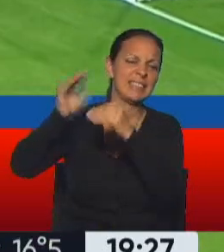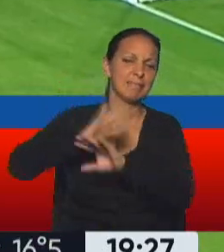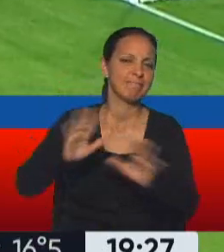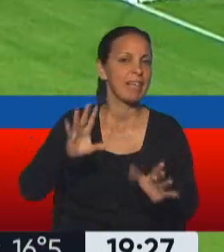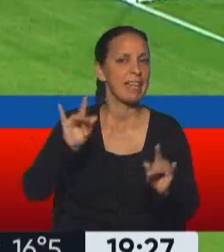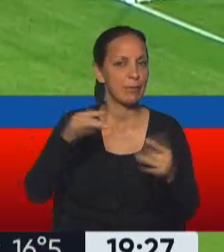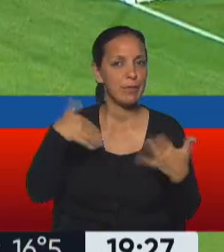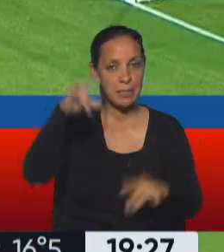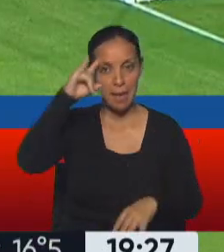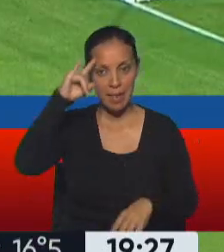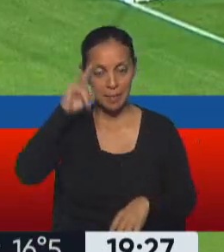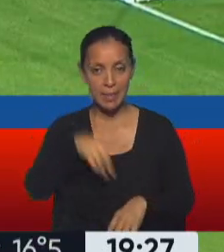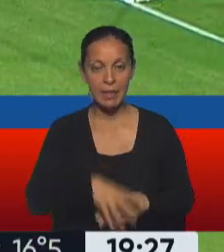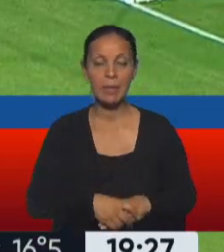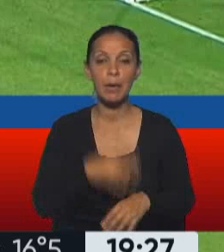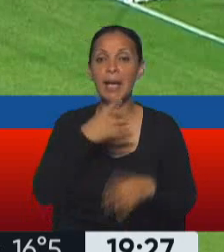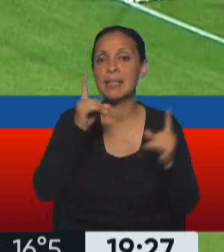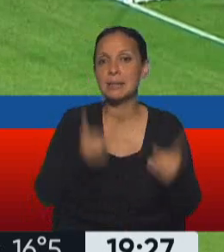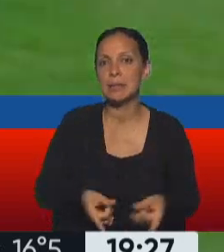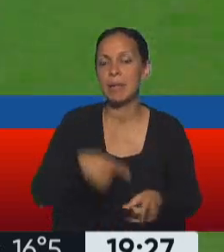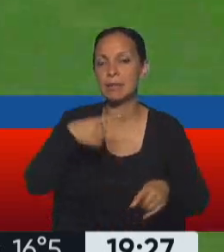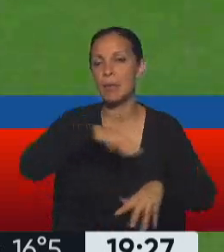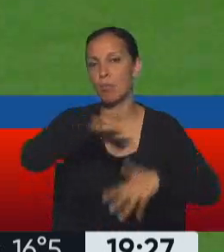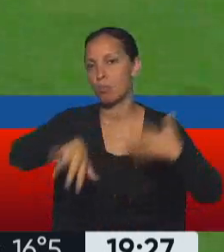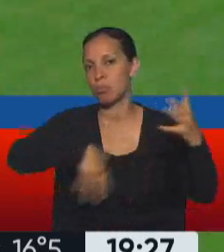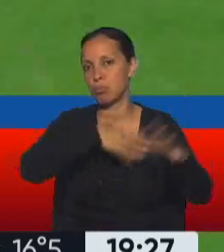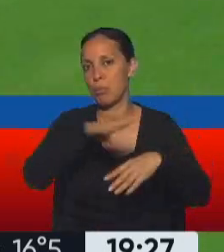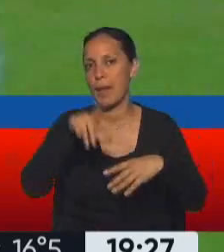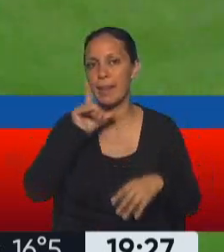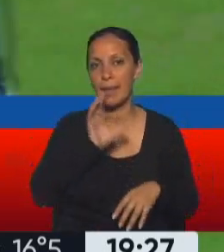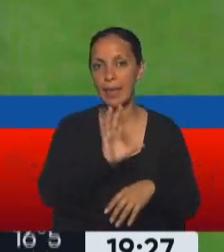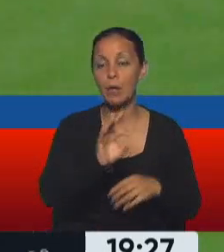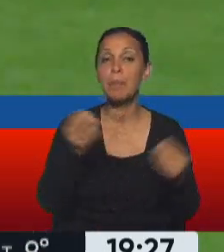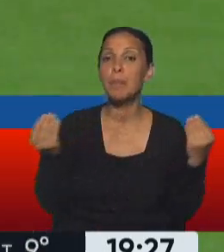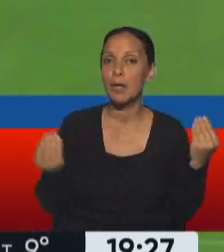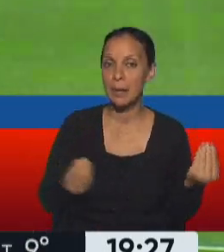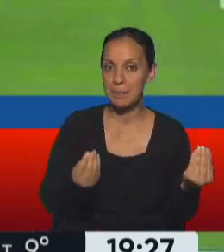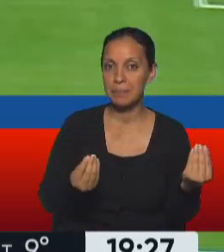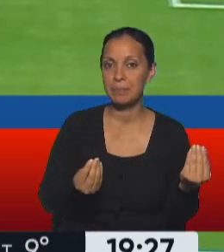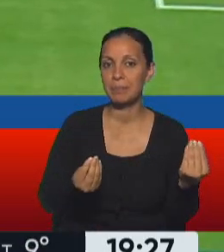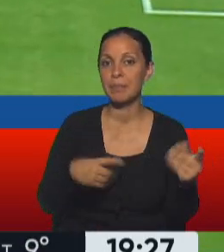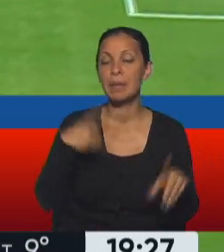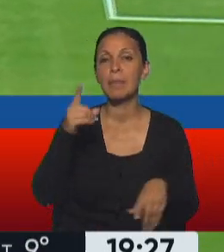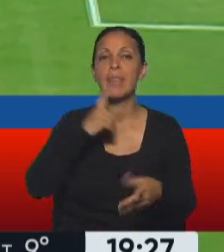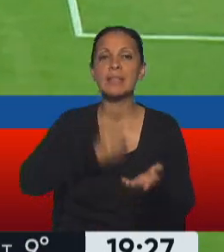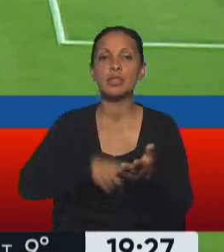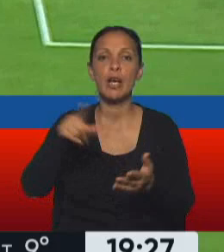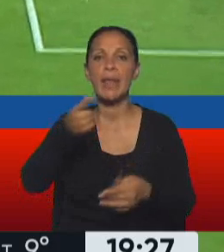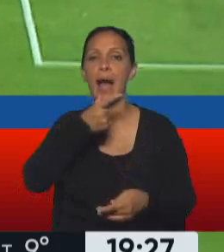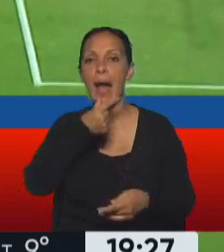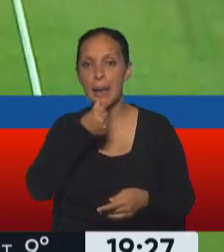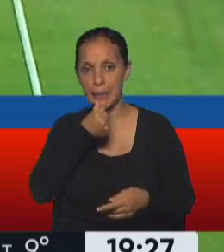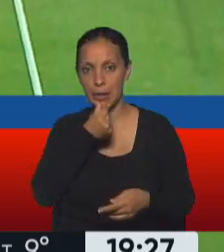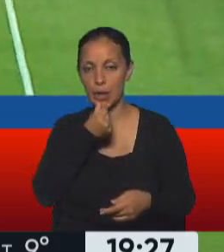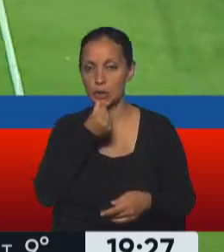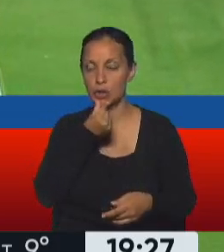que encima vive envuelto en polémicas, porque hay que reconocerlo, los fallos arbitrales por ahí